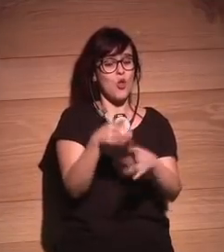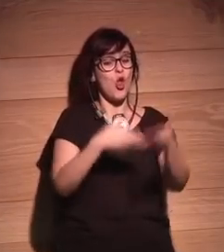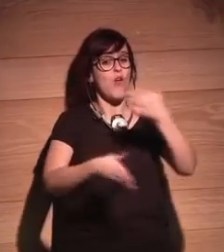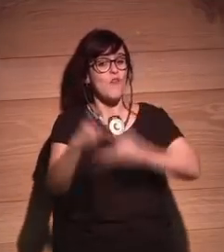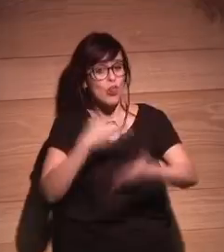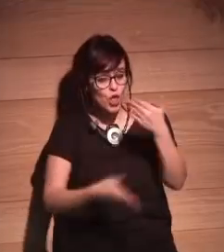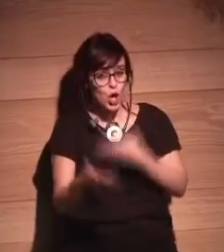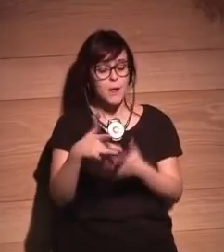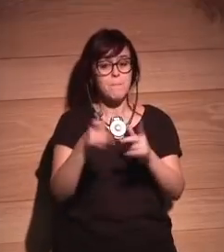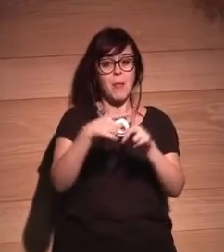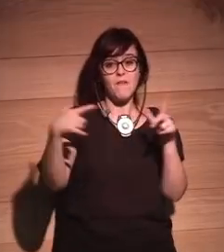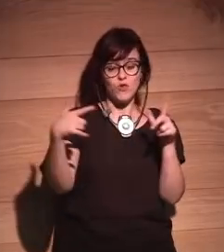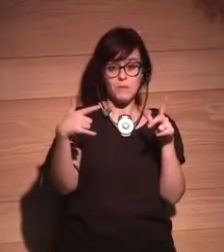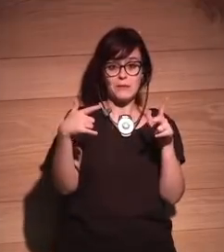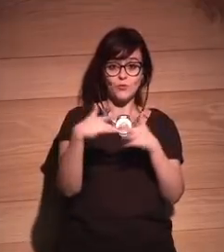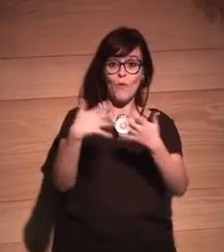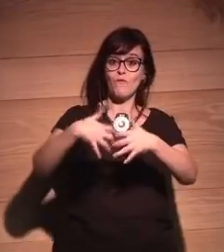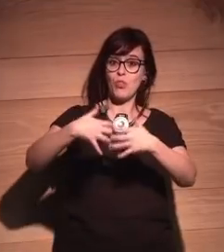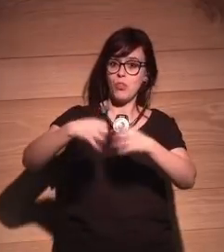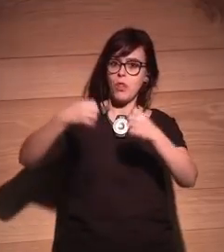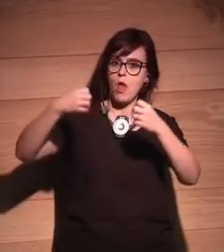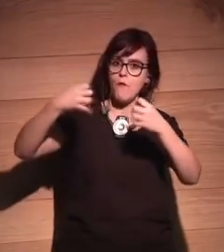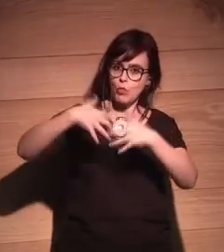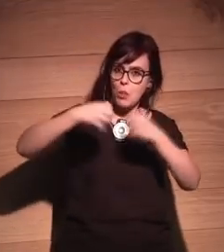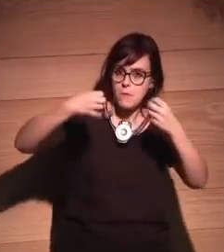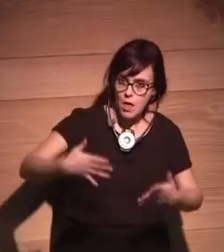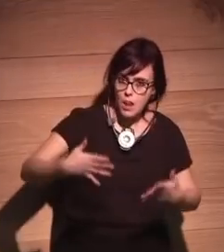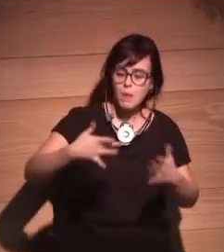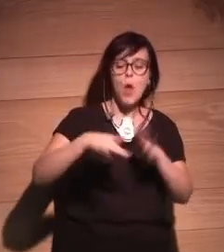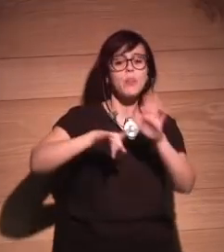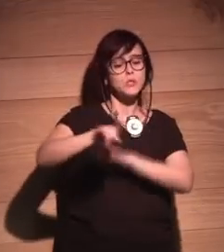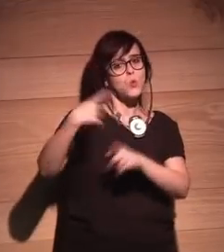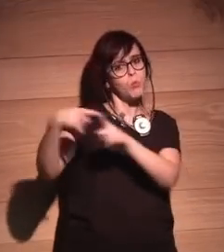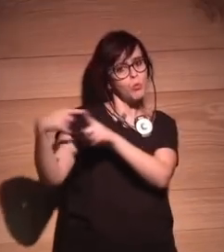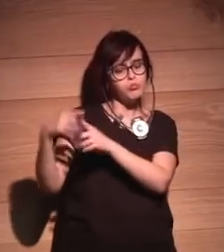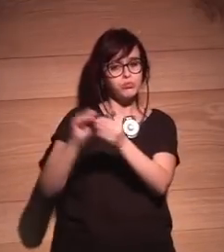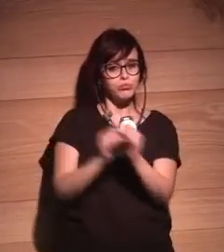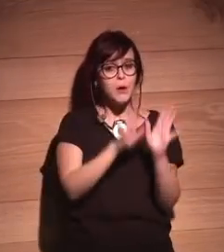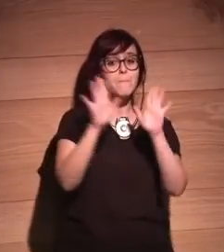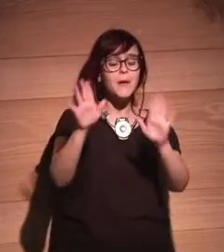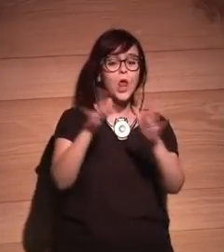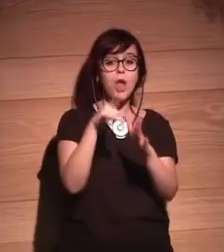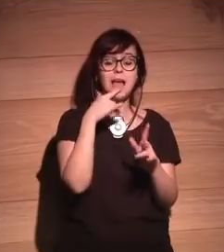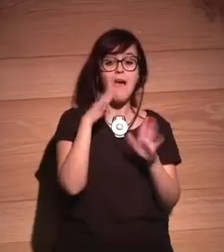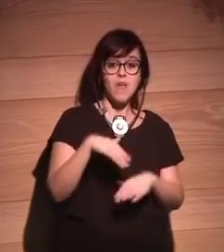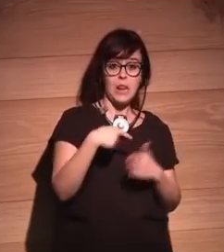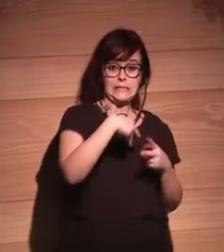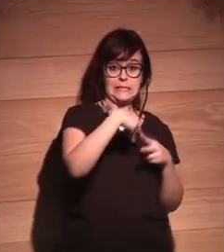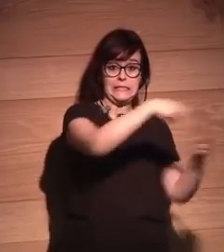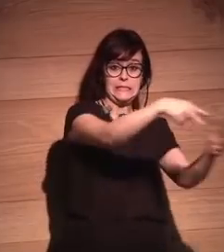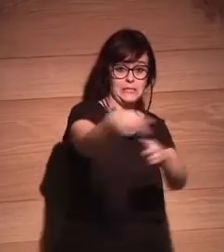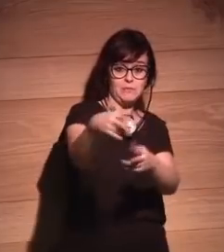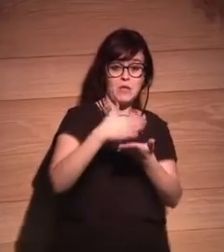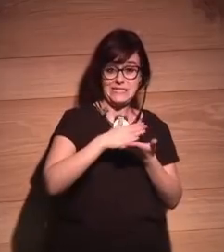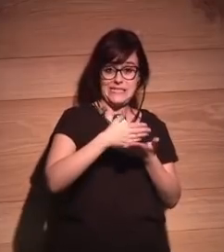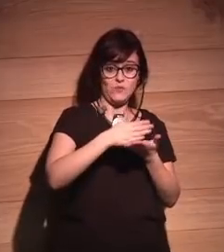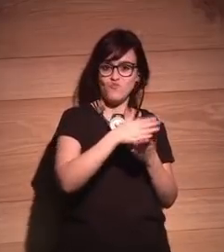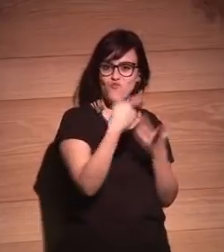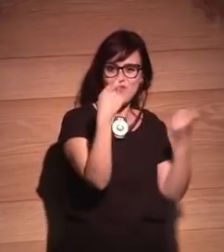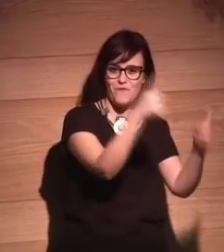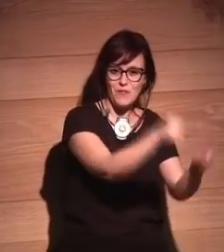colaboración con las plataformas cuando funciona muy bien, desarrollas productos, etcétera, pero la desintermediación es un hecho.